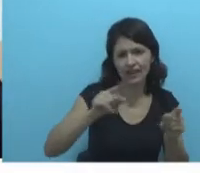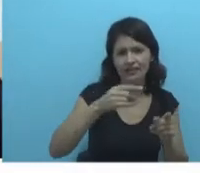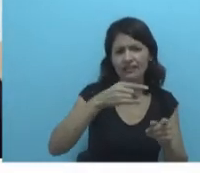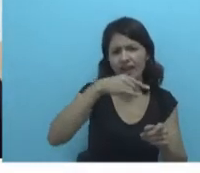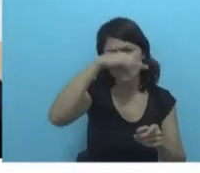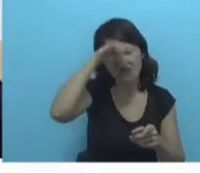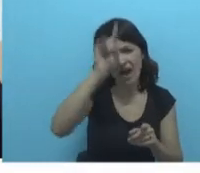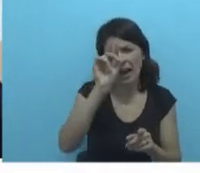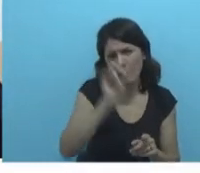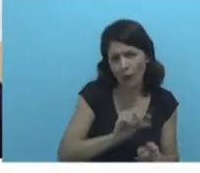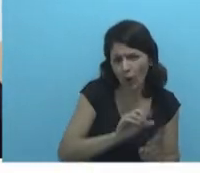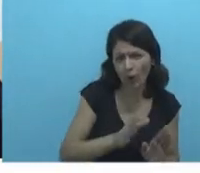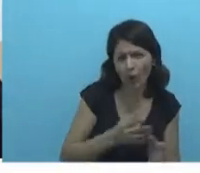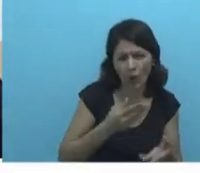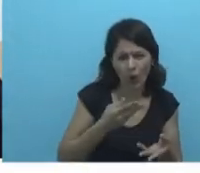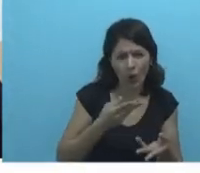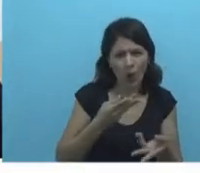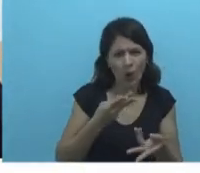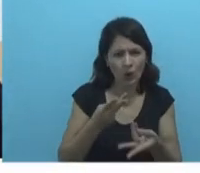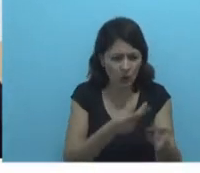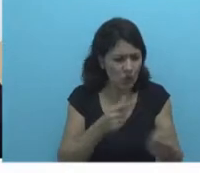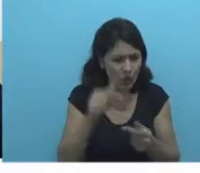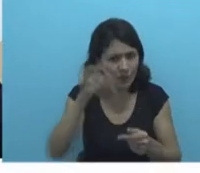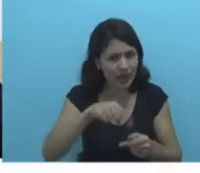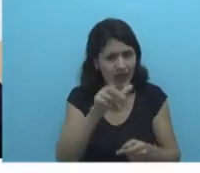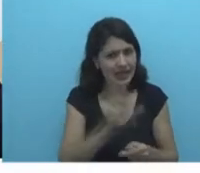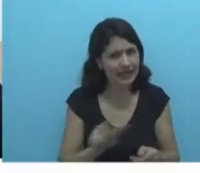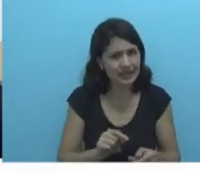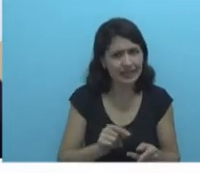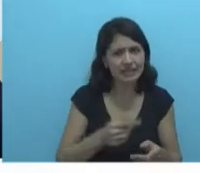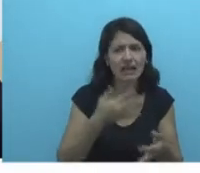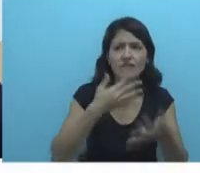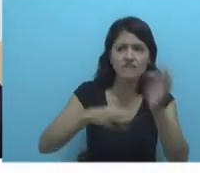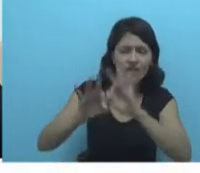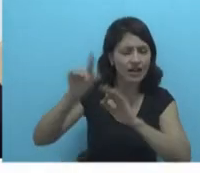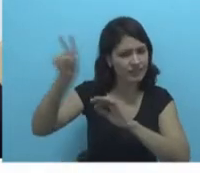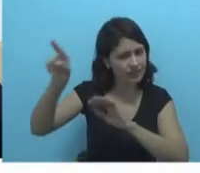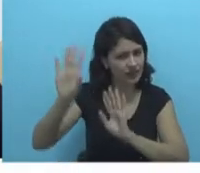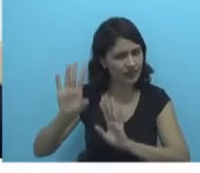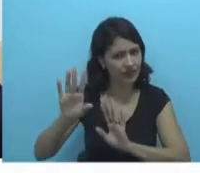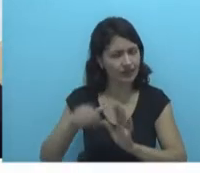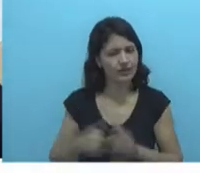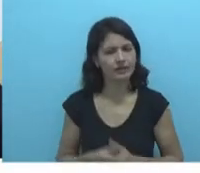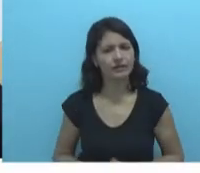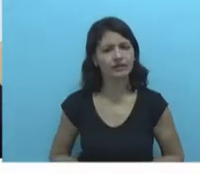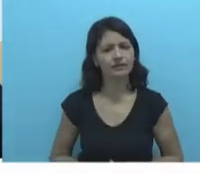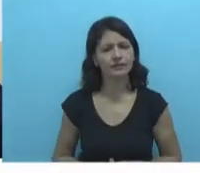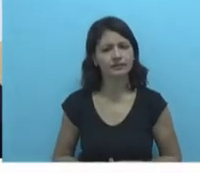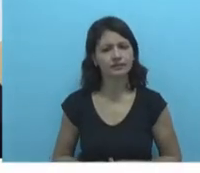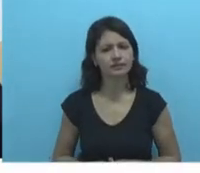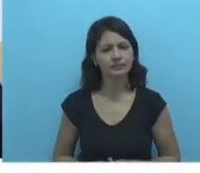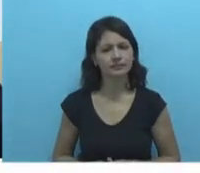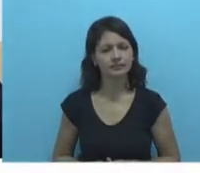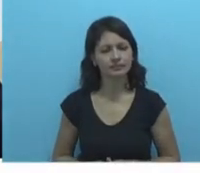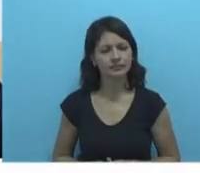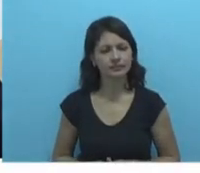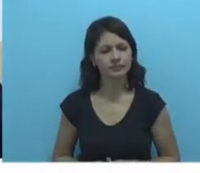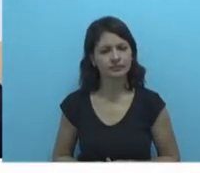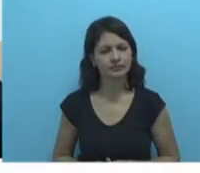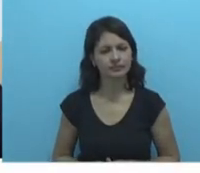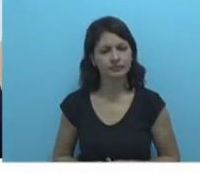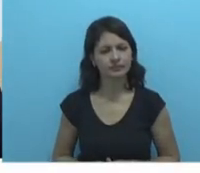consume muy poco. Muy poco. Eso es lo que llevan los chinos.